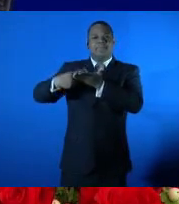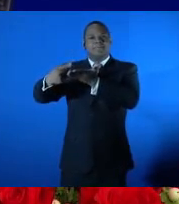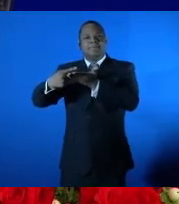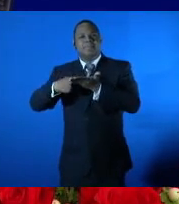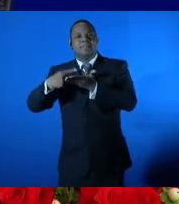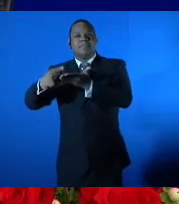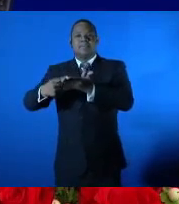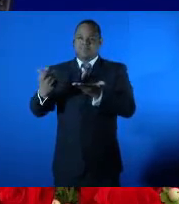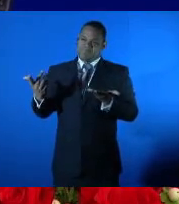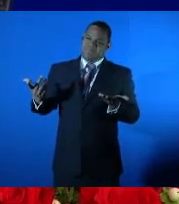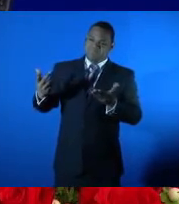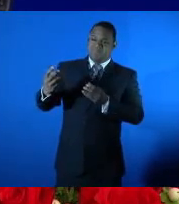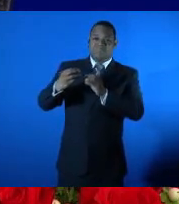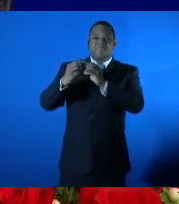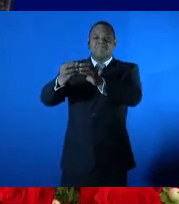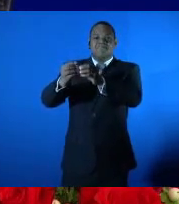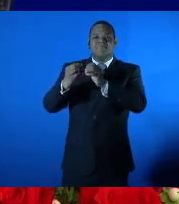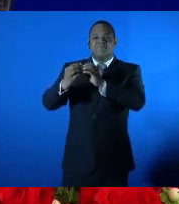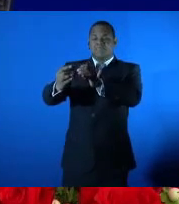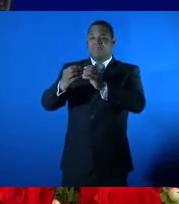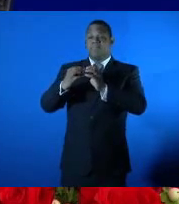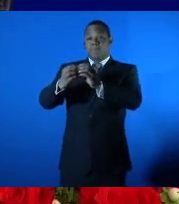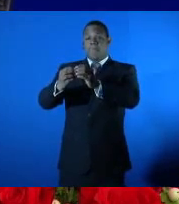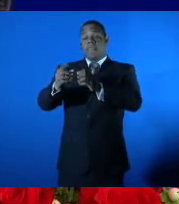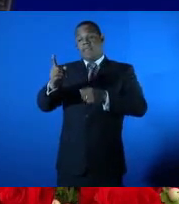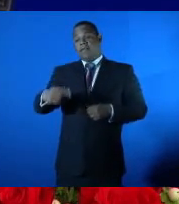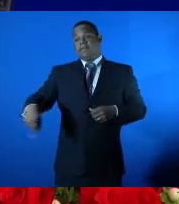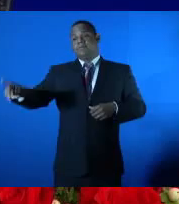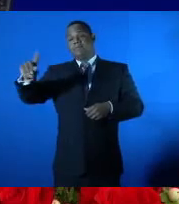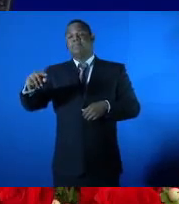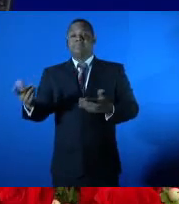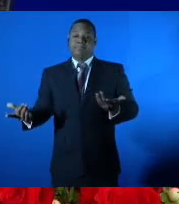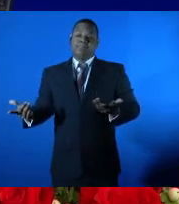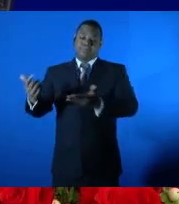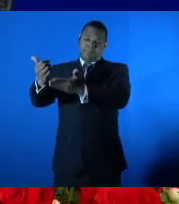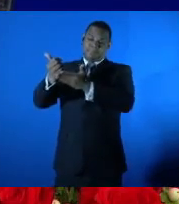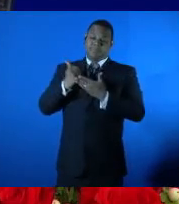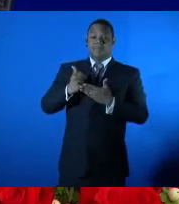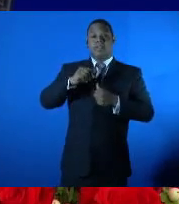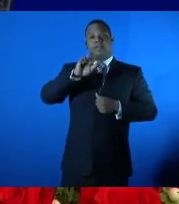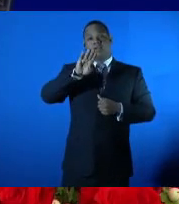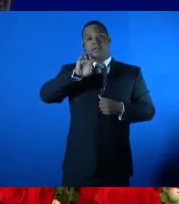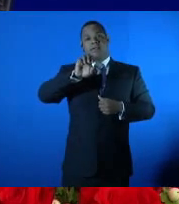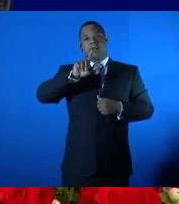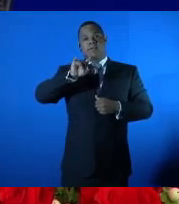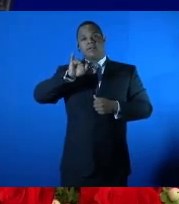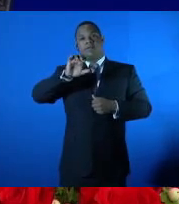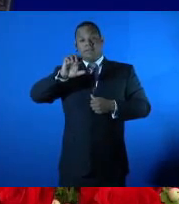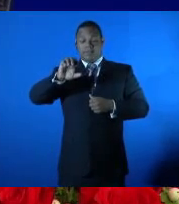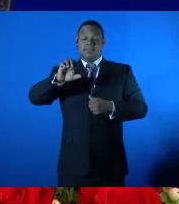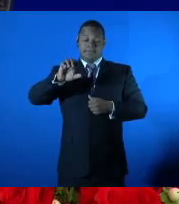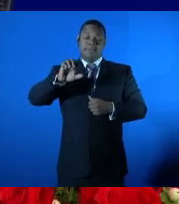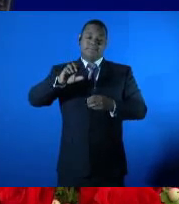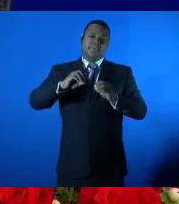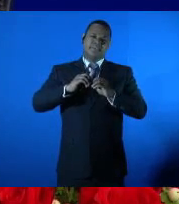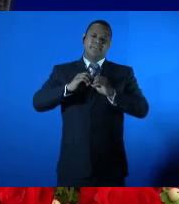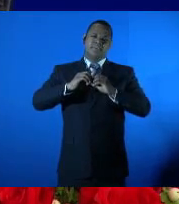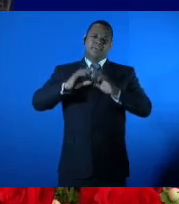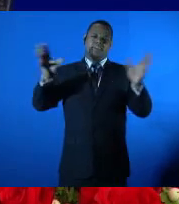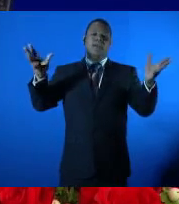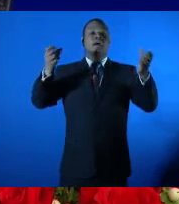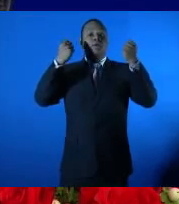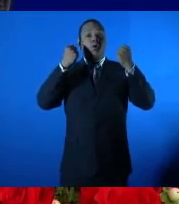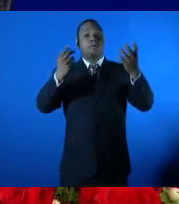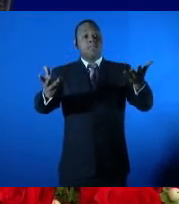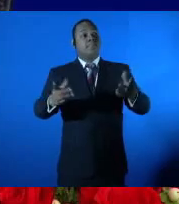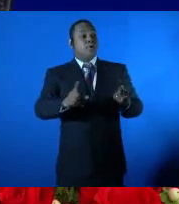¿Y quién tiene lazos especiales para Belice, donde hay un gran número de antiguos